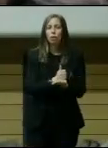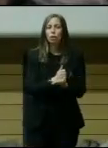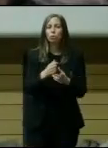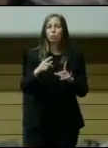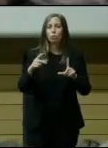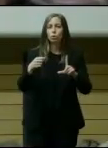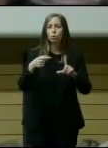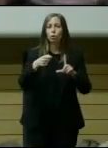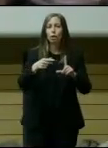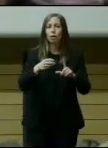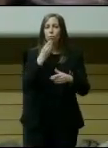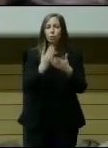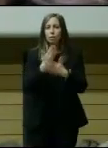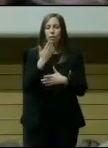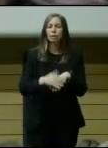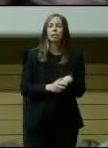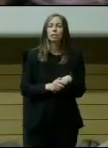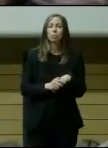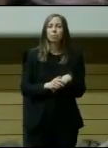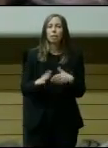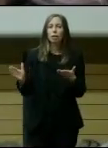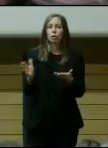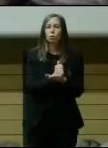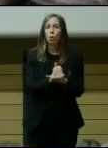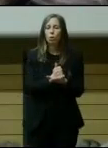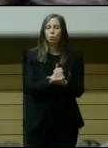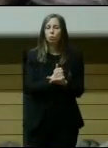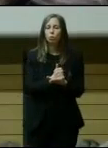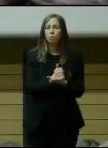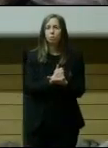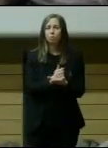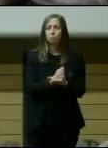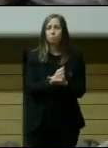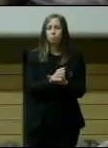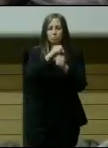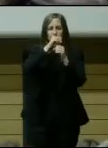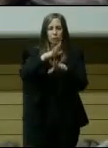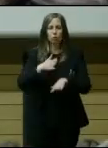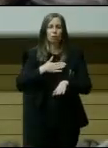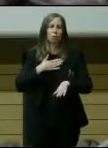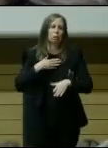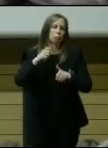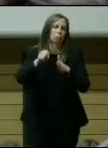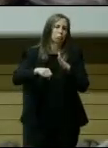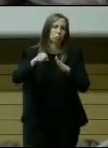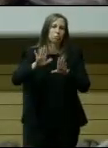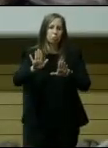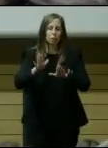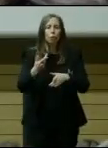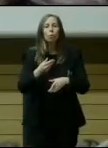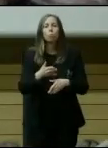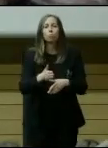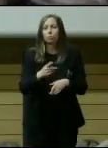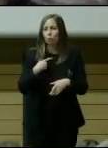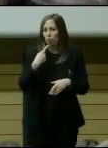streaming. Egunon, bon dia també a tot l'equip d'Episteme Social. Mi biografía es hiperturracas, pero prometo de que la